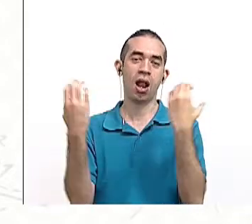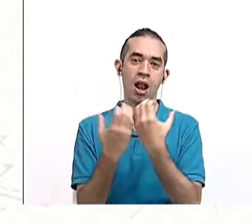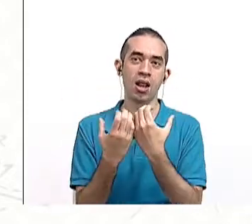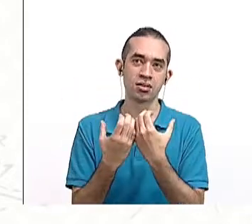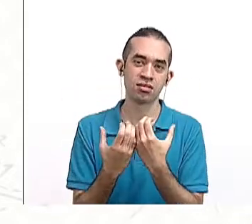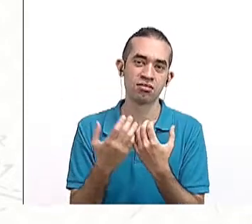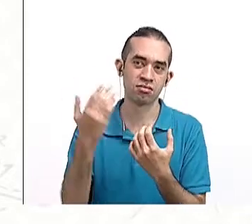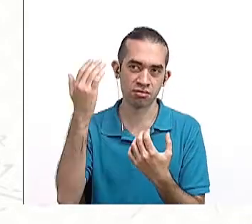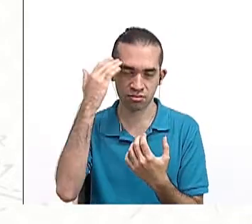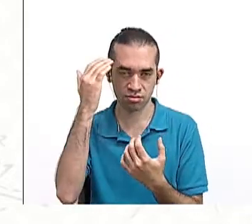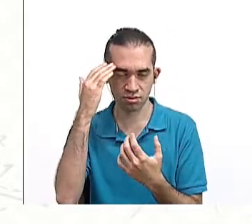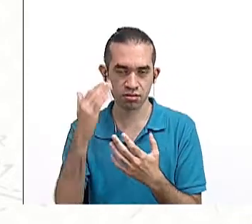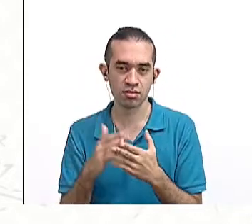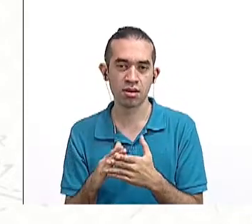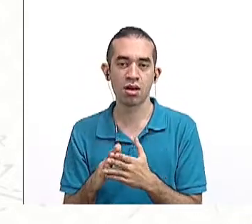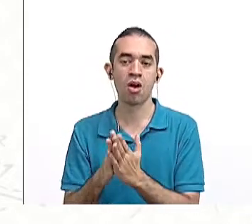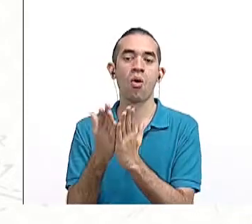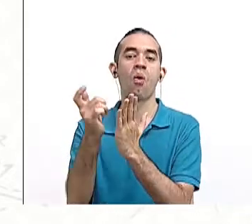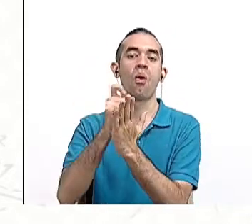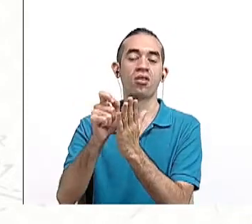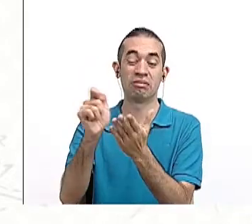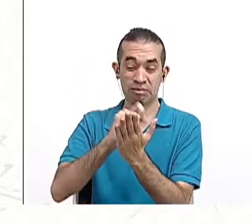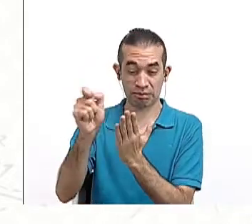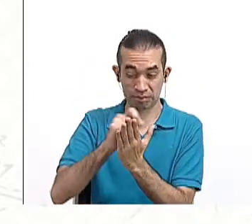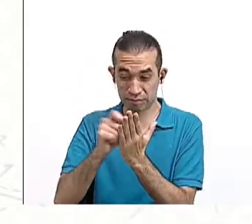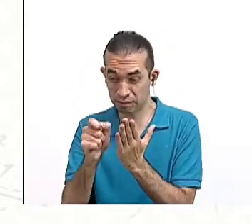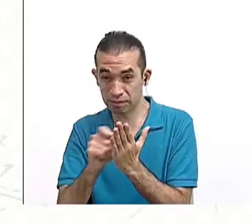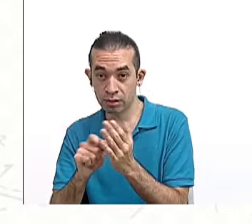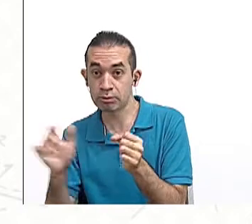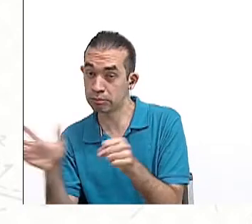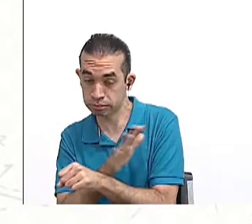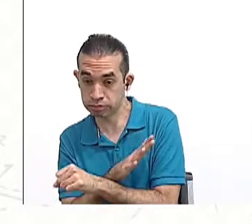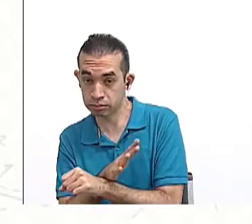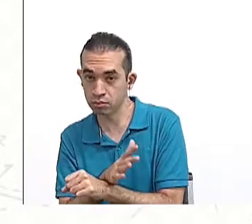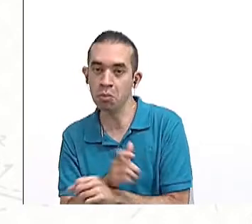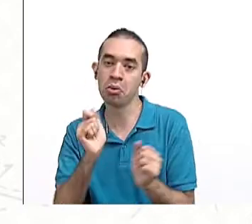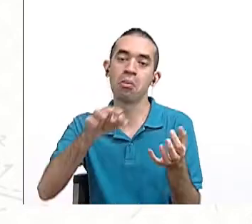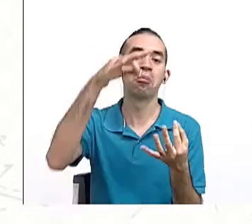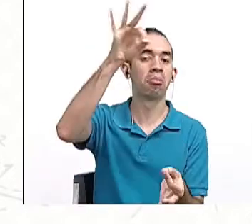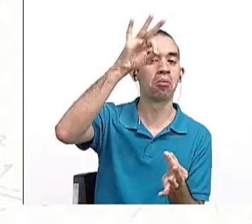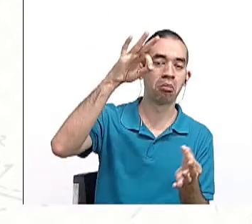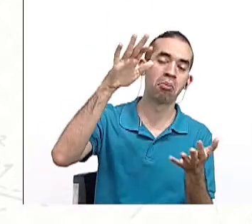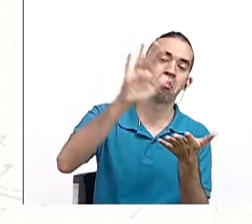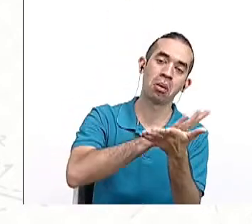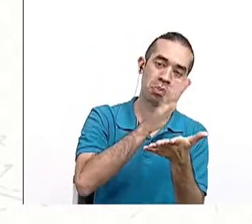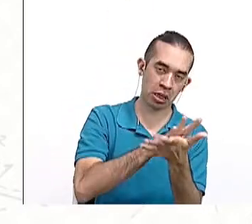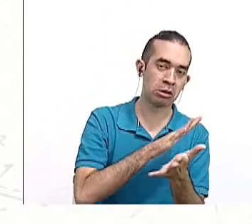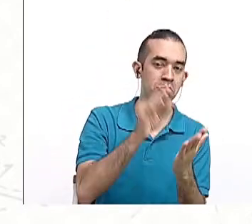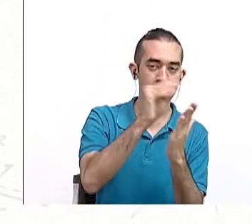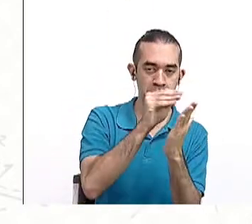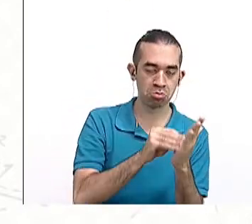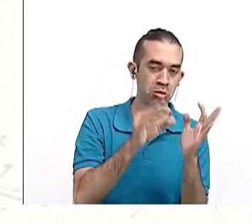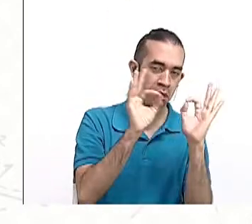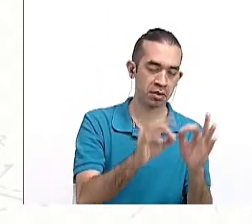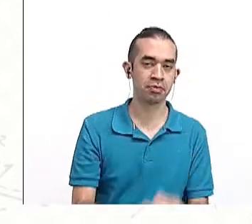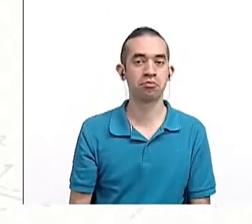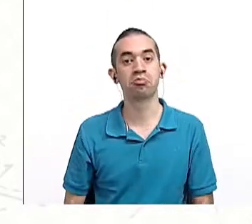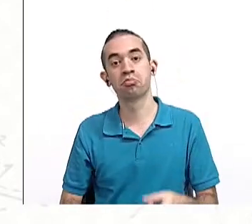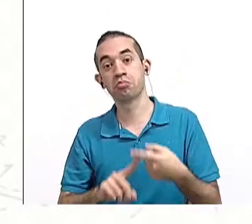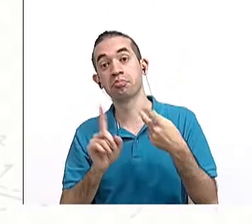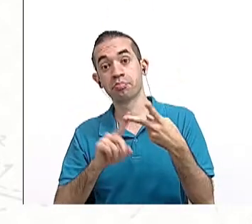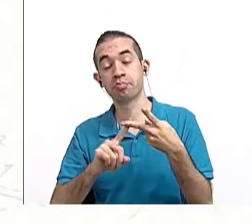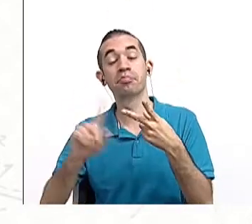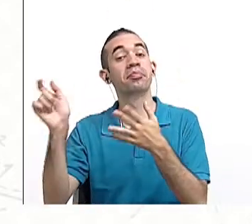es nuestro cuaderno pero si no una hojita lo anotamos y todo bien de acuerdo también que ocupamos lápiz